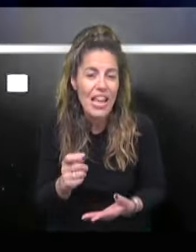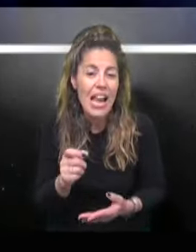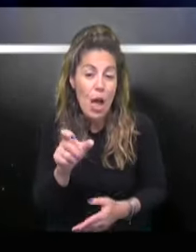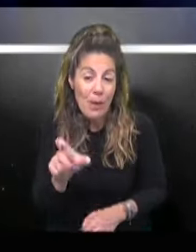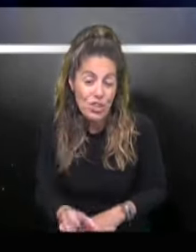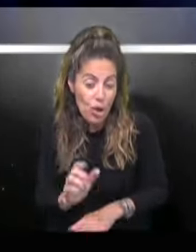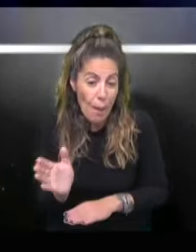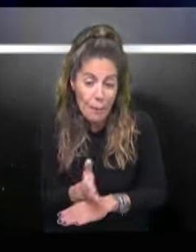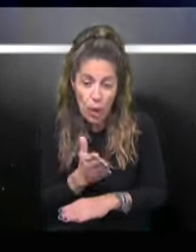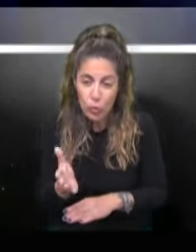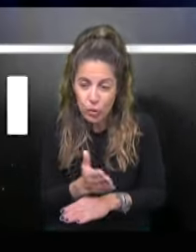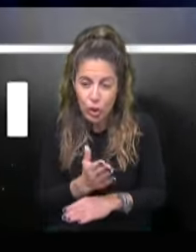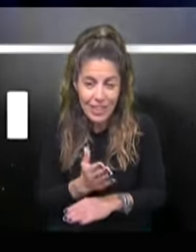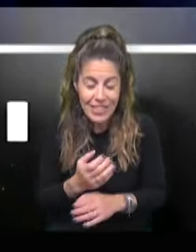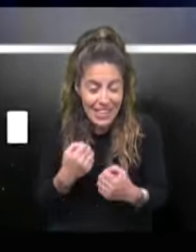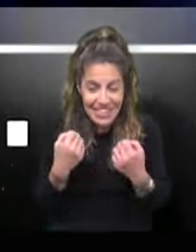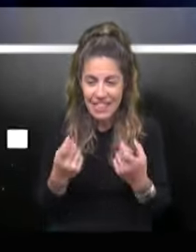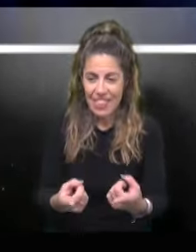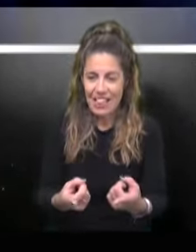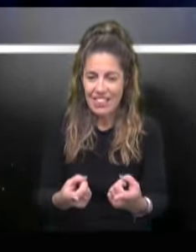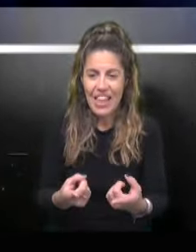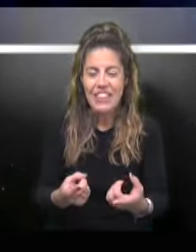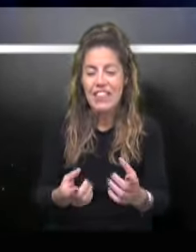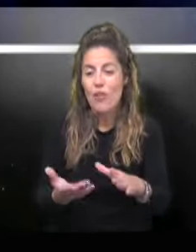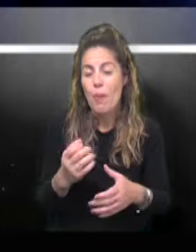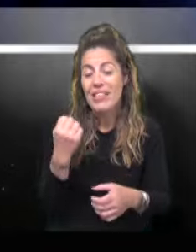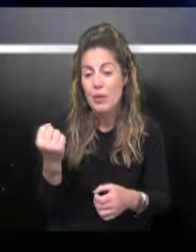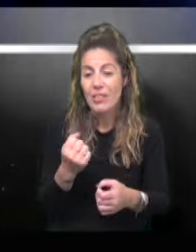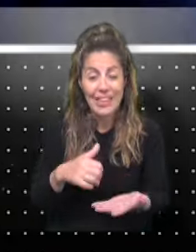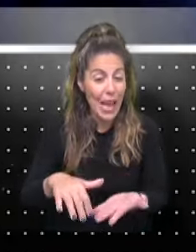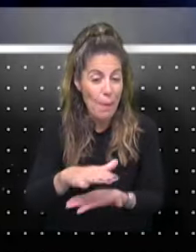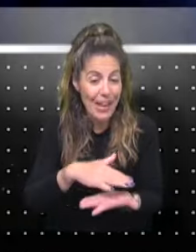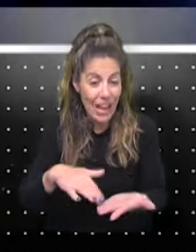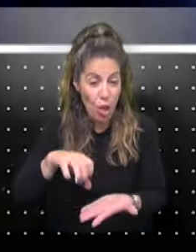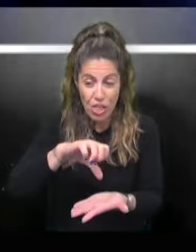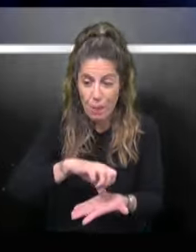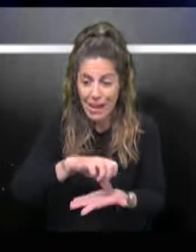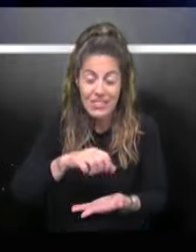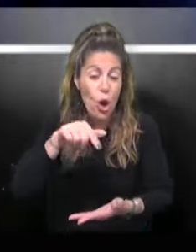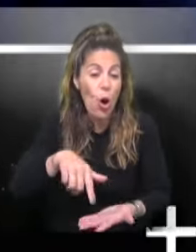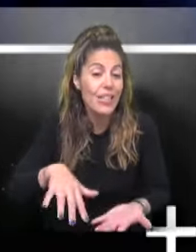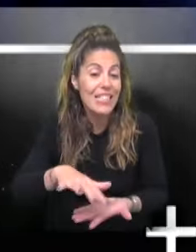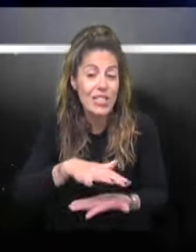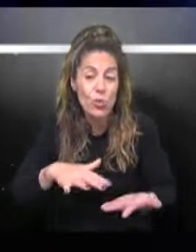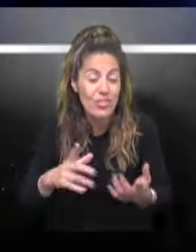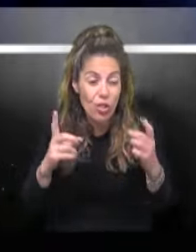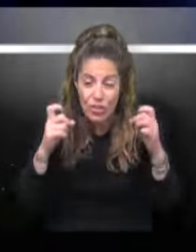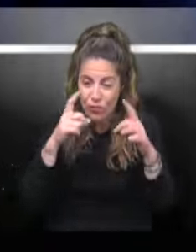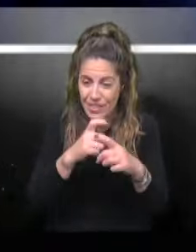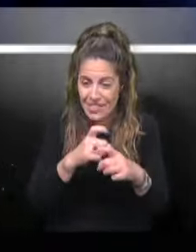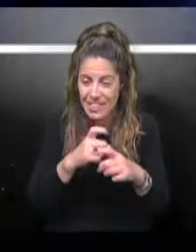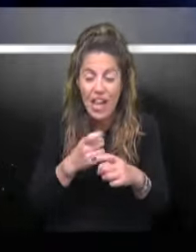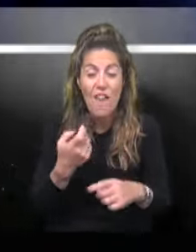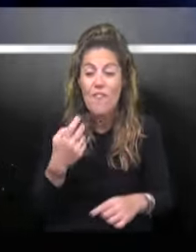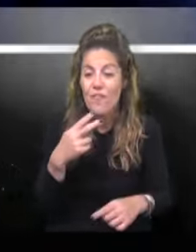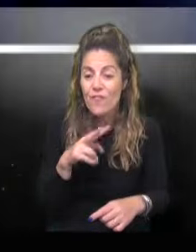aquell iones que se destinan este de manera más importante al mercado interno hoy están en una situación difícil porque ven